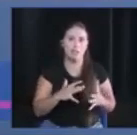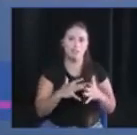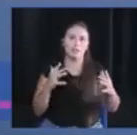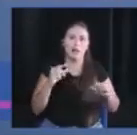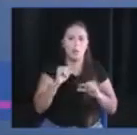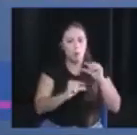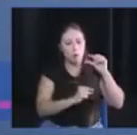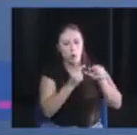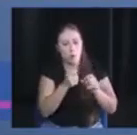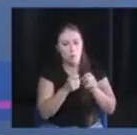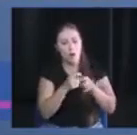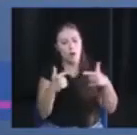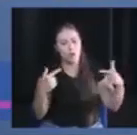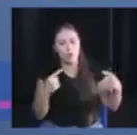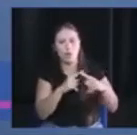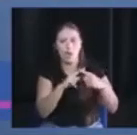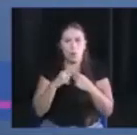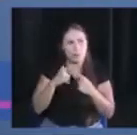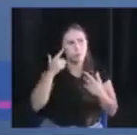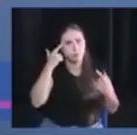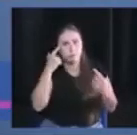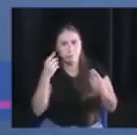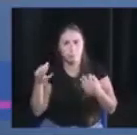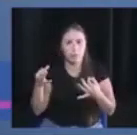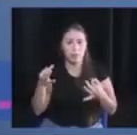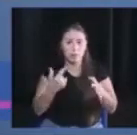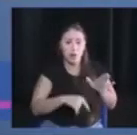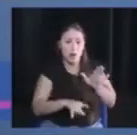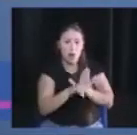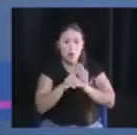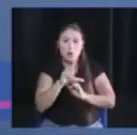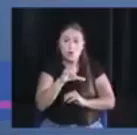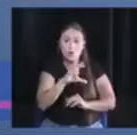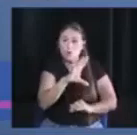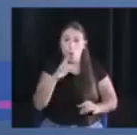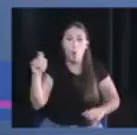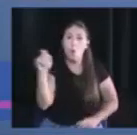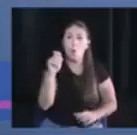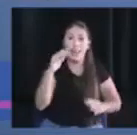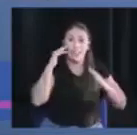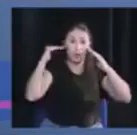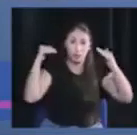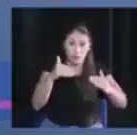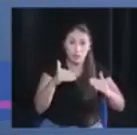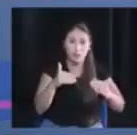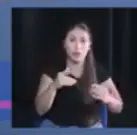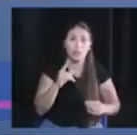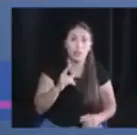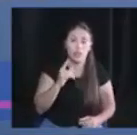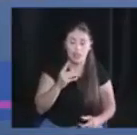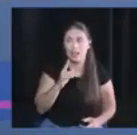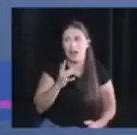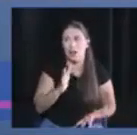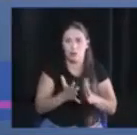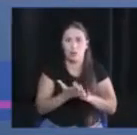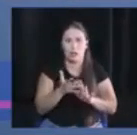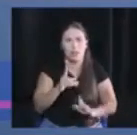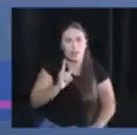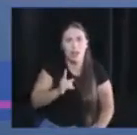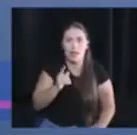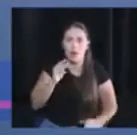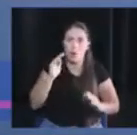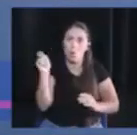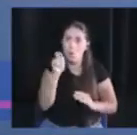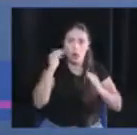gradual y serenamente. Una ley de urgente consideración que sería muy razonable, de urgente